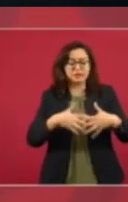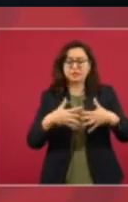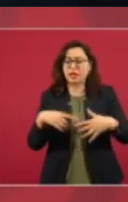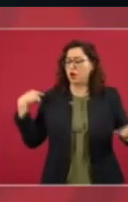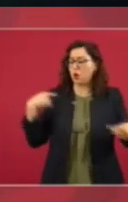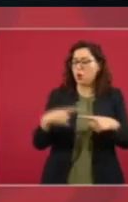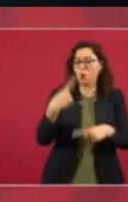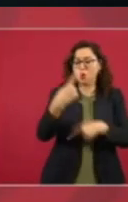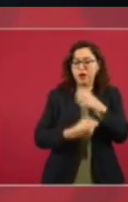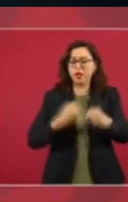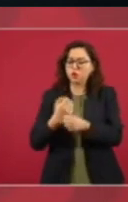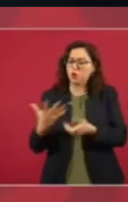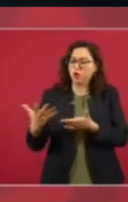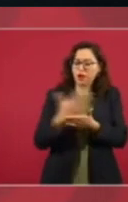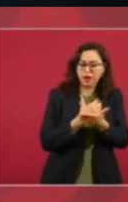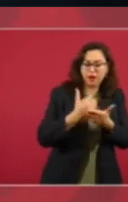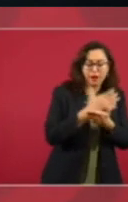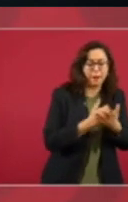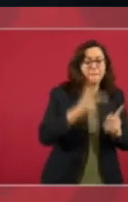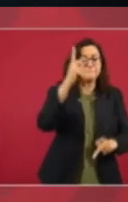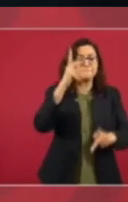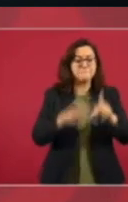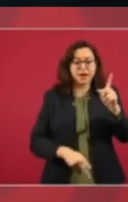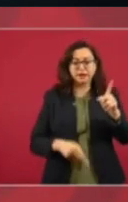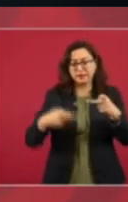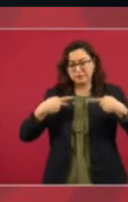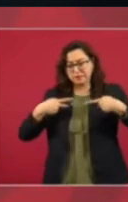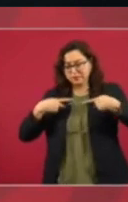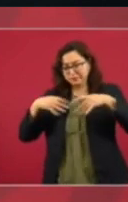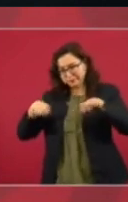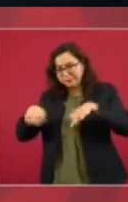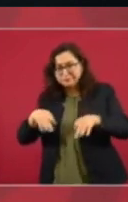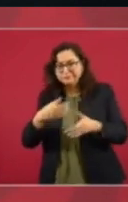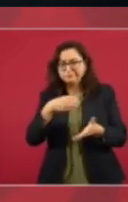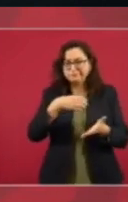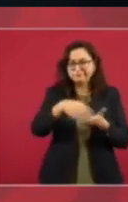No se puede imponer nada,